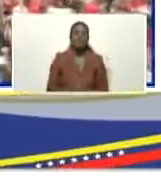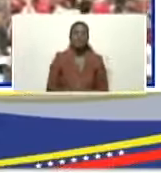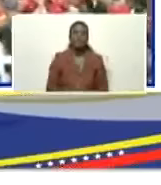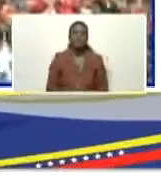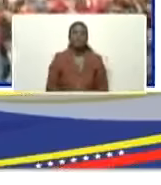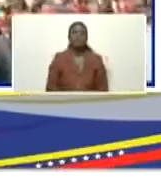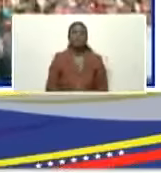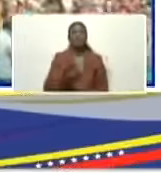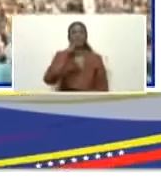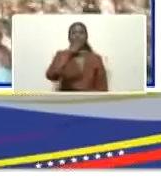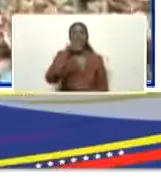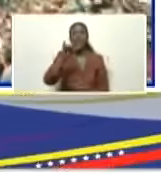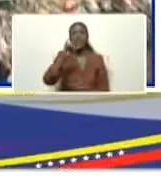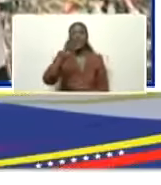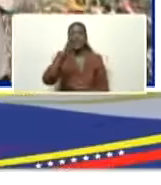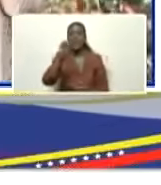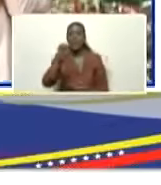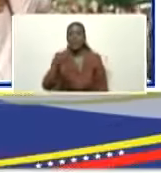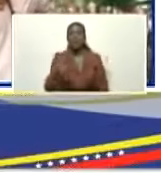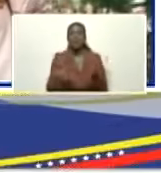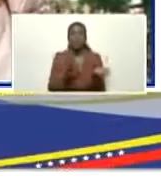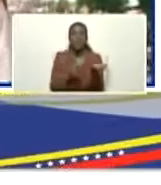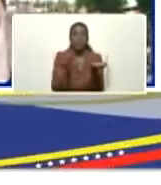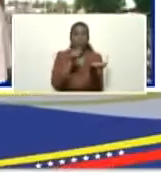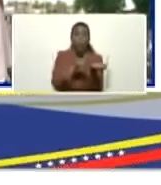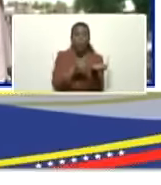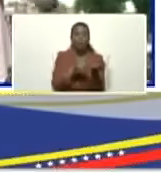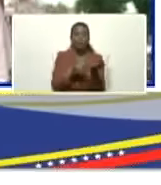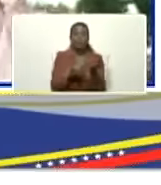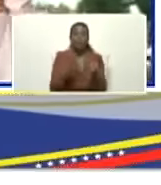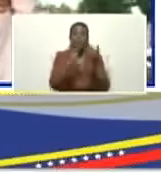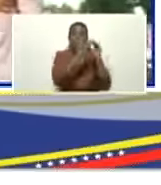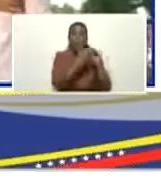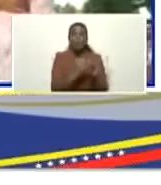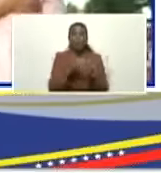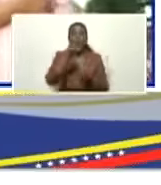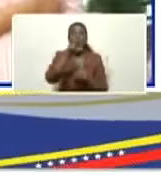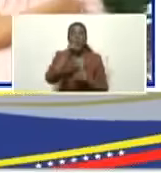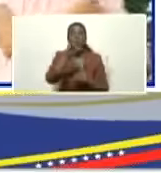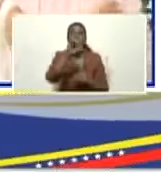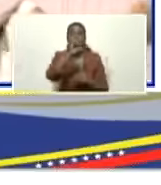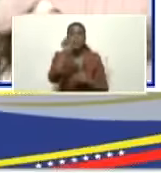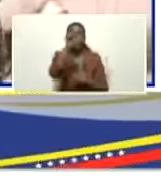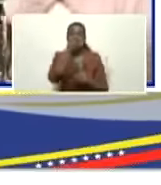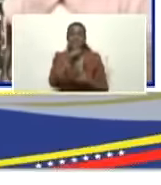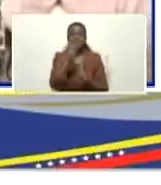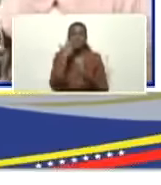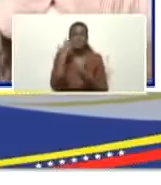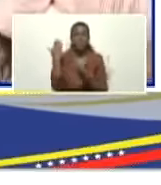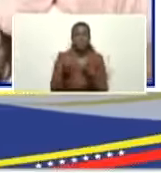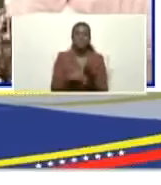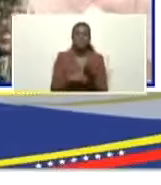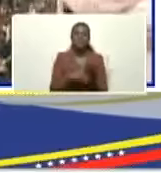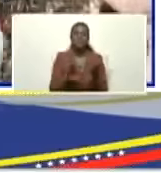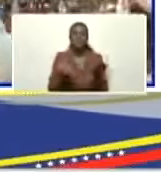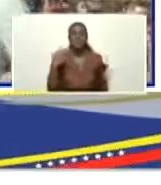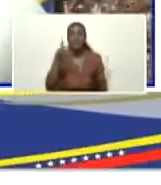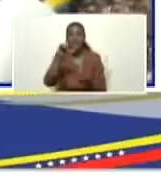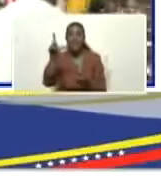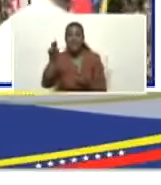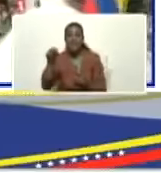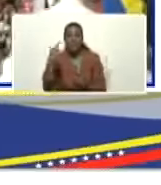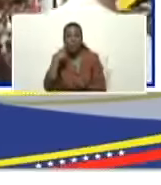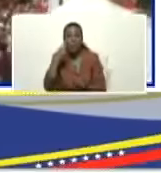A Lilibet Aliendre, de la comunidad Luisa Cáceres de Arismendi. Lilibet, no